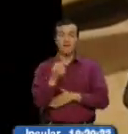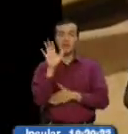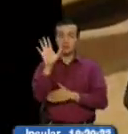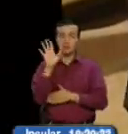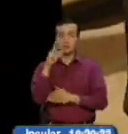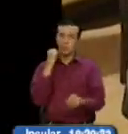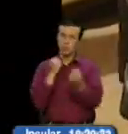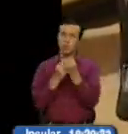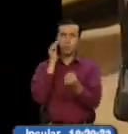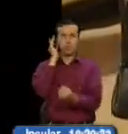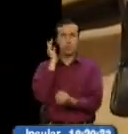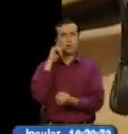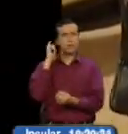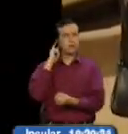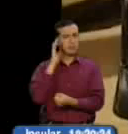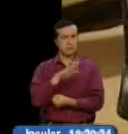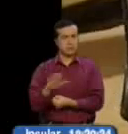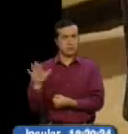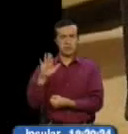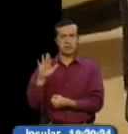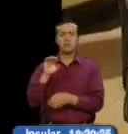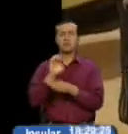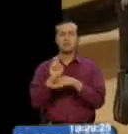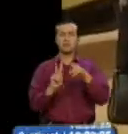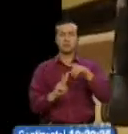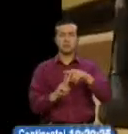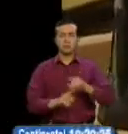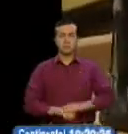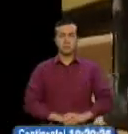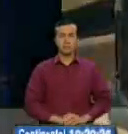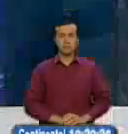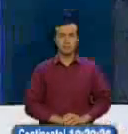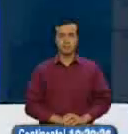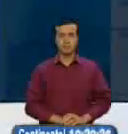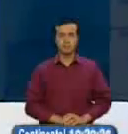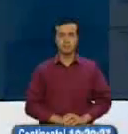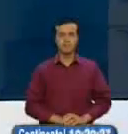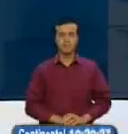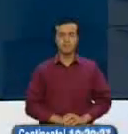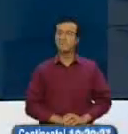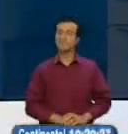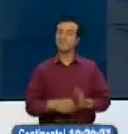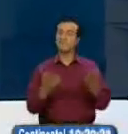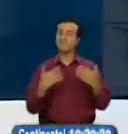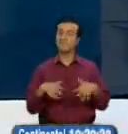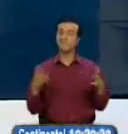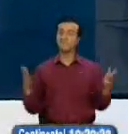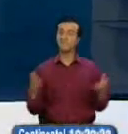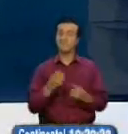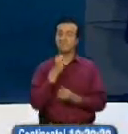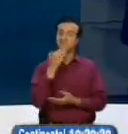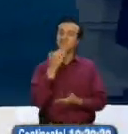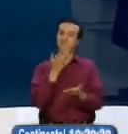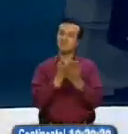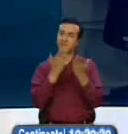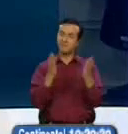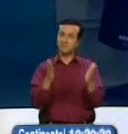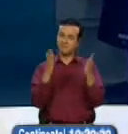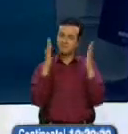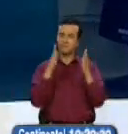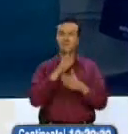favor de la mujer y la infancia. Fernanda de la Bastida, Ecuador TV. Y con esto finalizamos. Muchísimas gracias